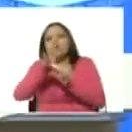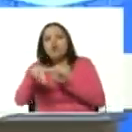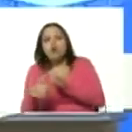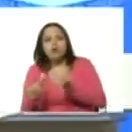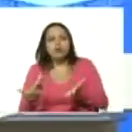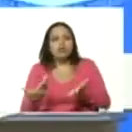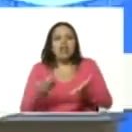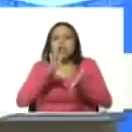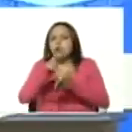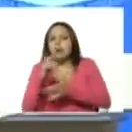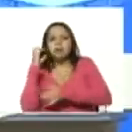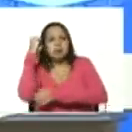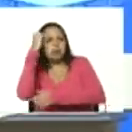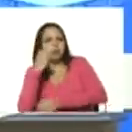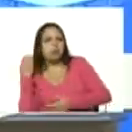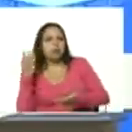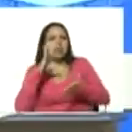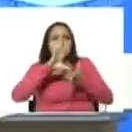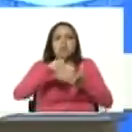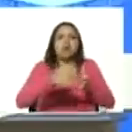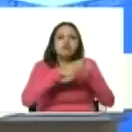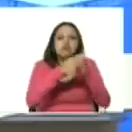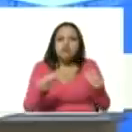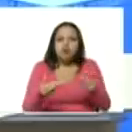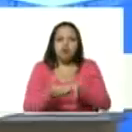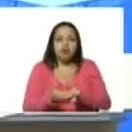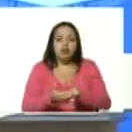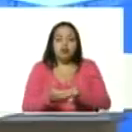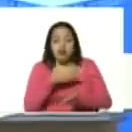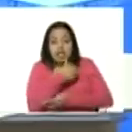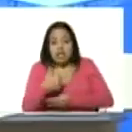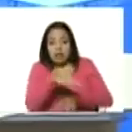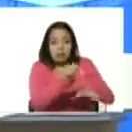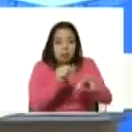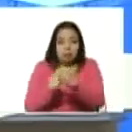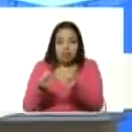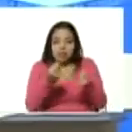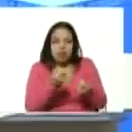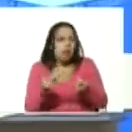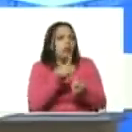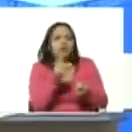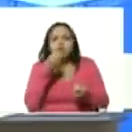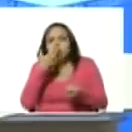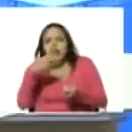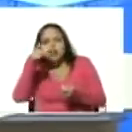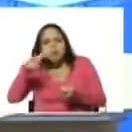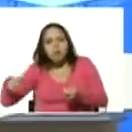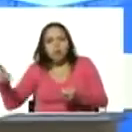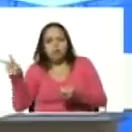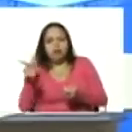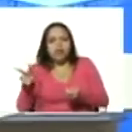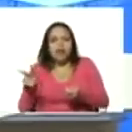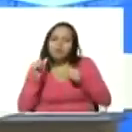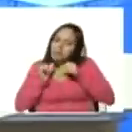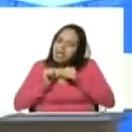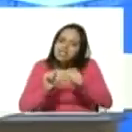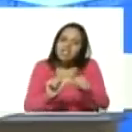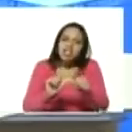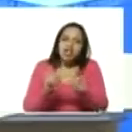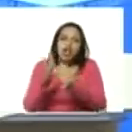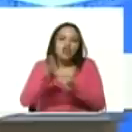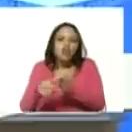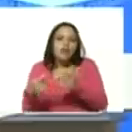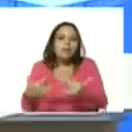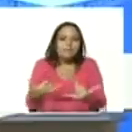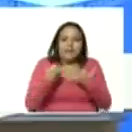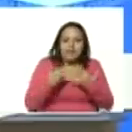están buscando la manera de hacerse con recursos que tiene Venezuela, pero no para el bien del pueblo de Venezuela, para seguírselos robando.